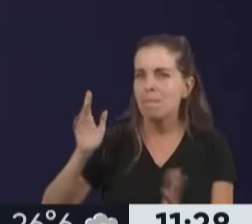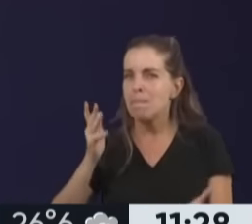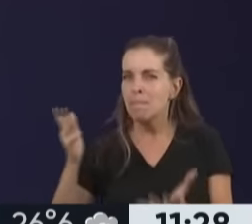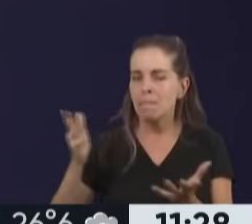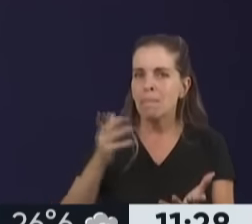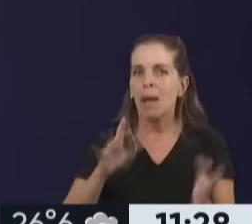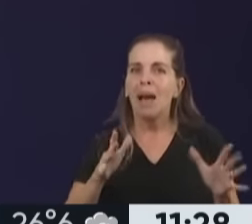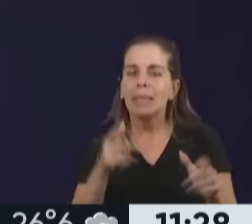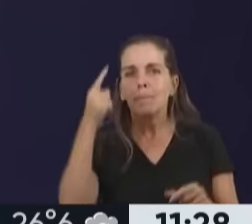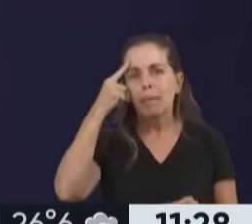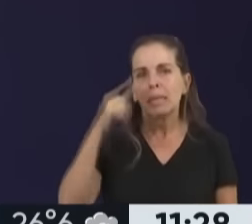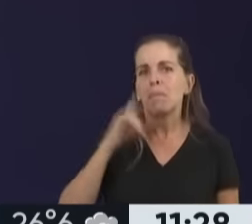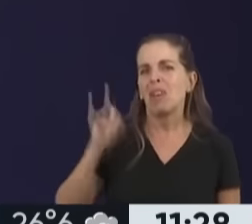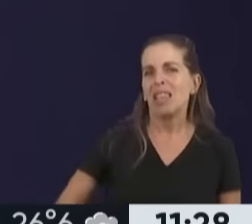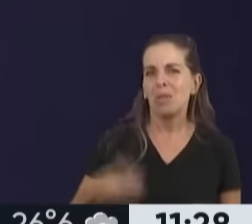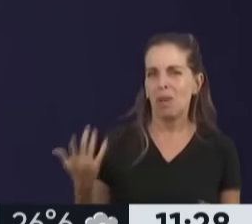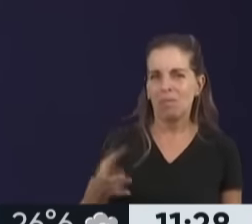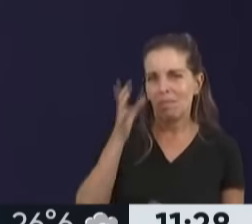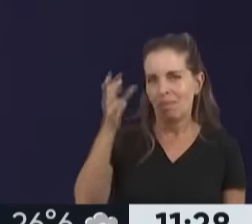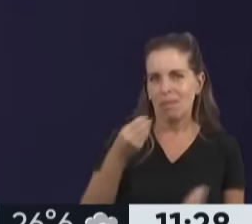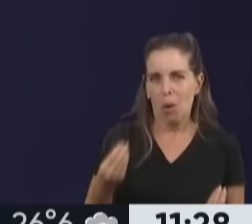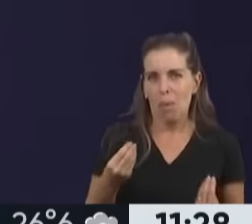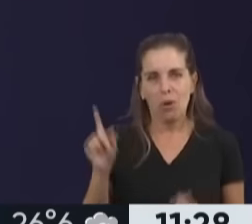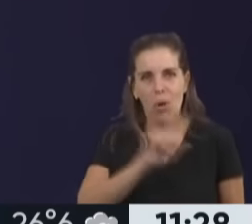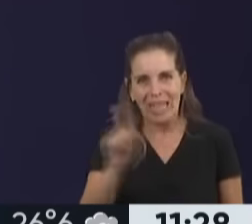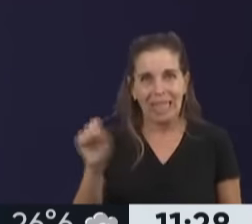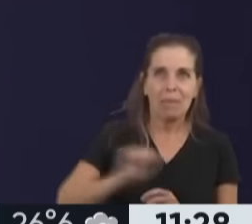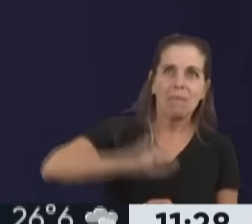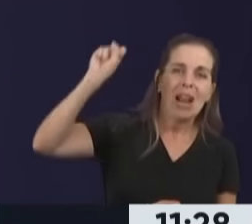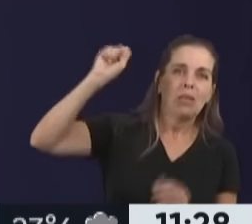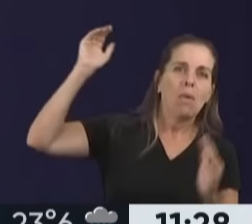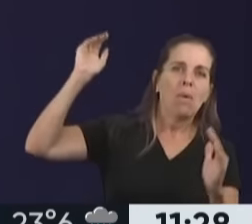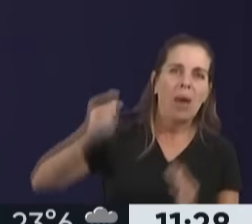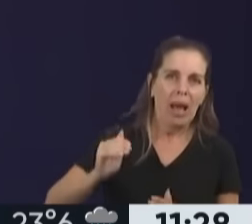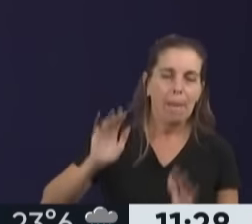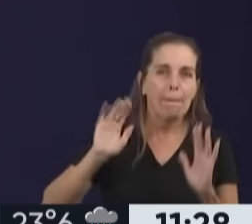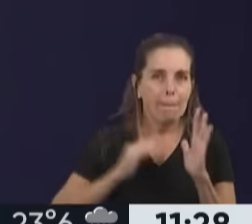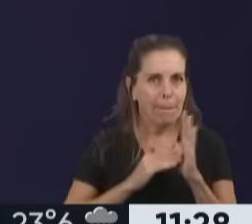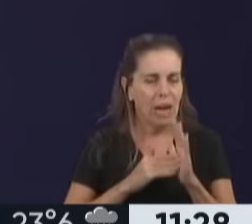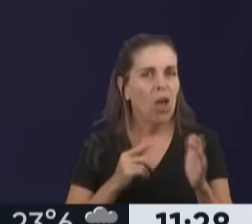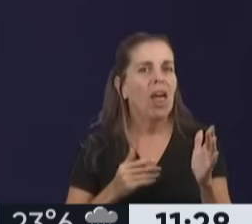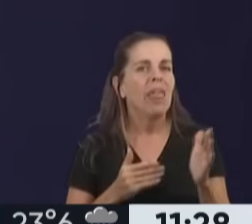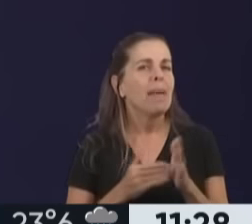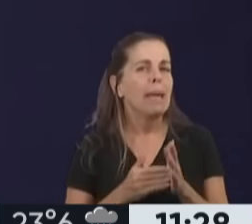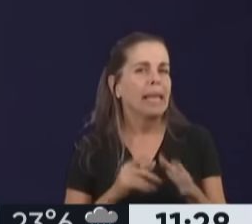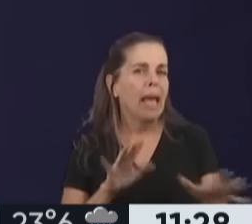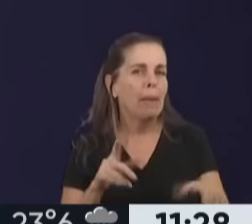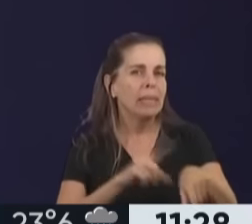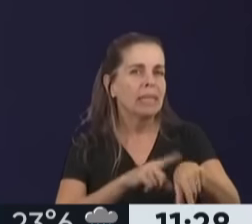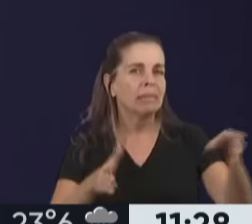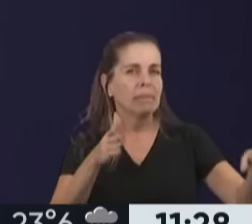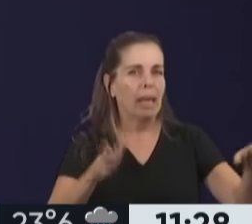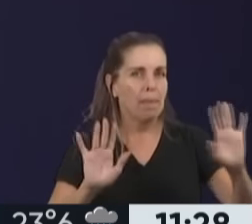ridículo que uno plantee deflación me pasa que uno muchas veces ese análisis lo hace en un periodo determinado de tiempo